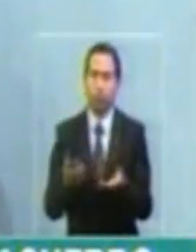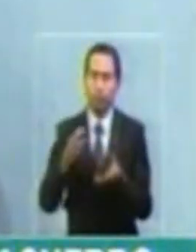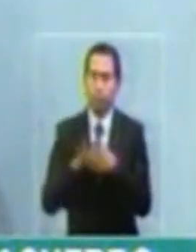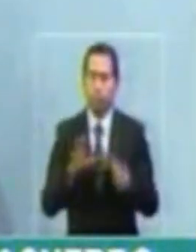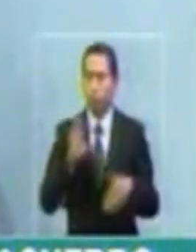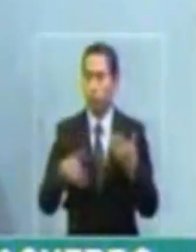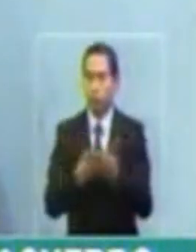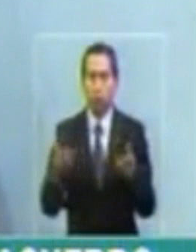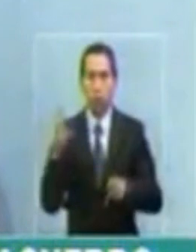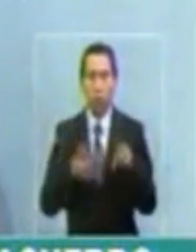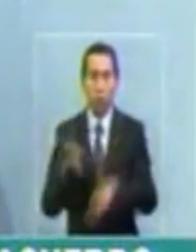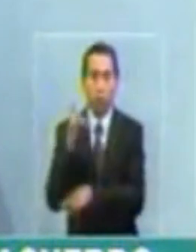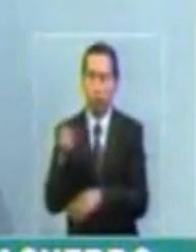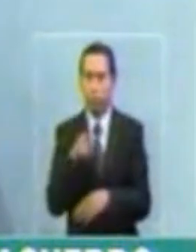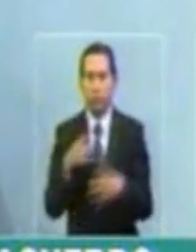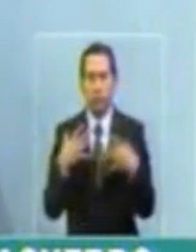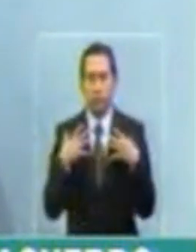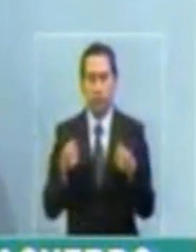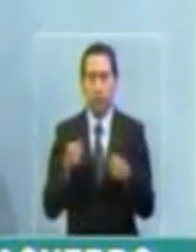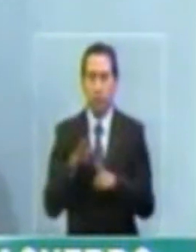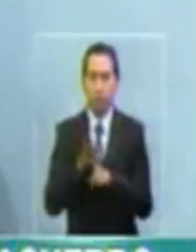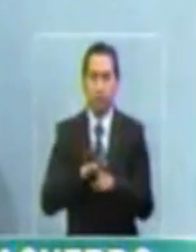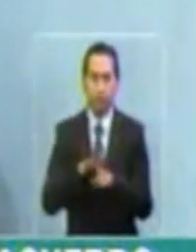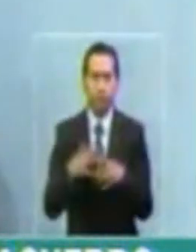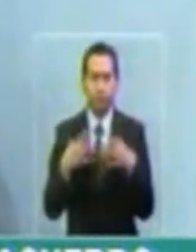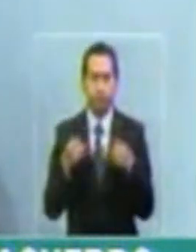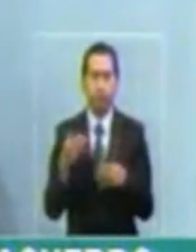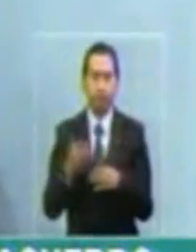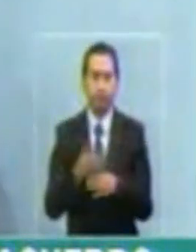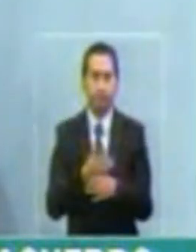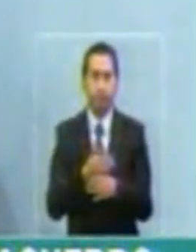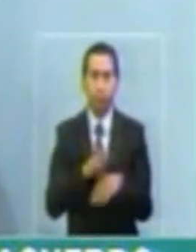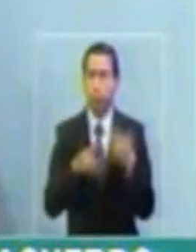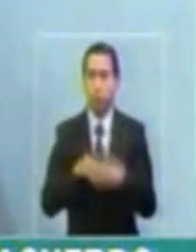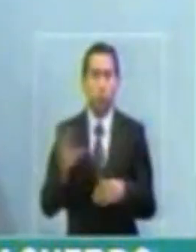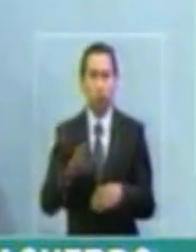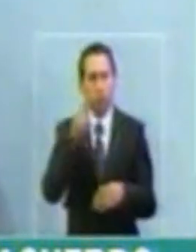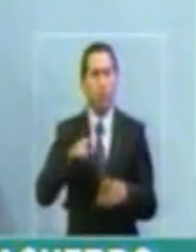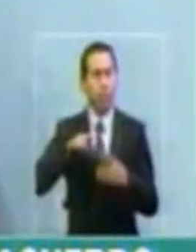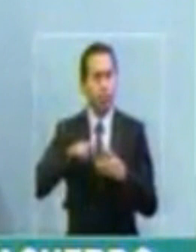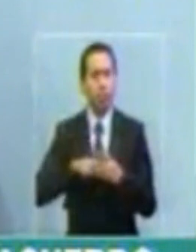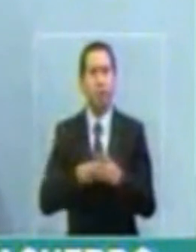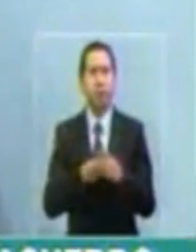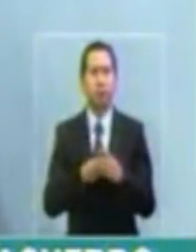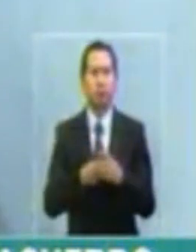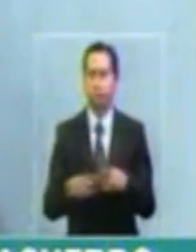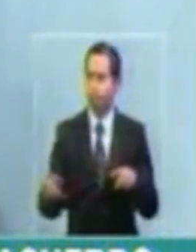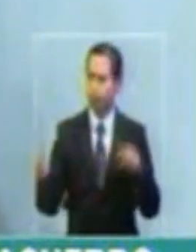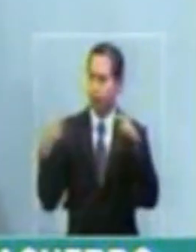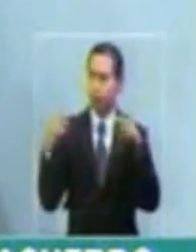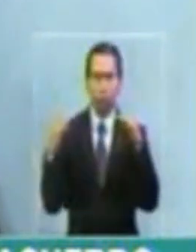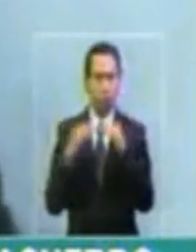de los bolivianos. Sanar para curar, curar para sanar. Todos los bolivianos tenemos que empezar a mirarnos de